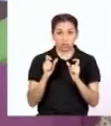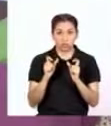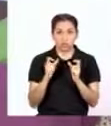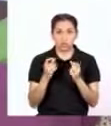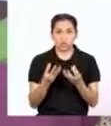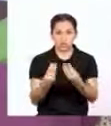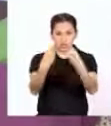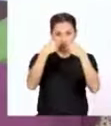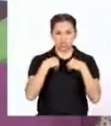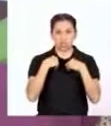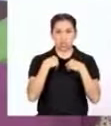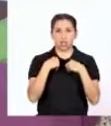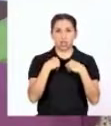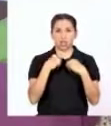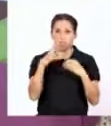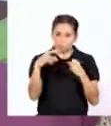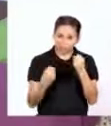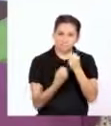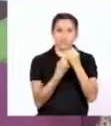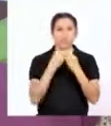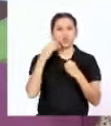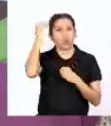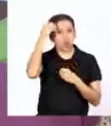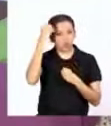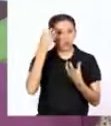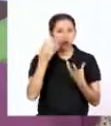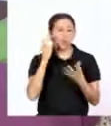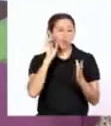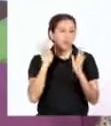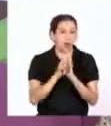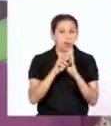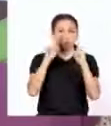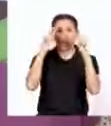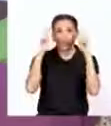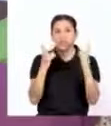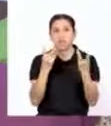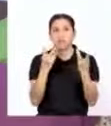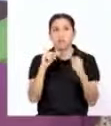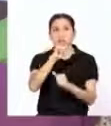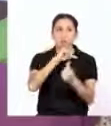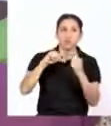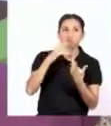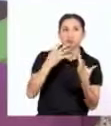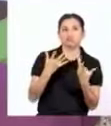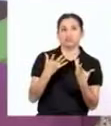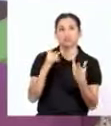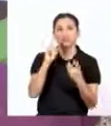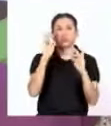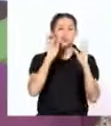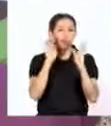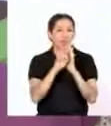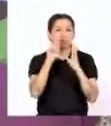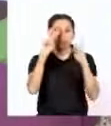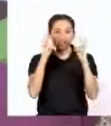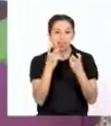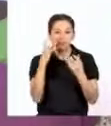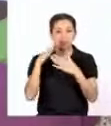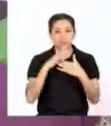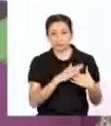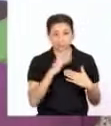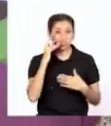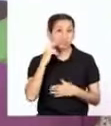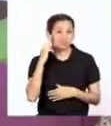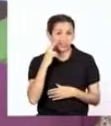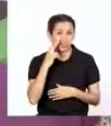se involucren en abordar un asunto público, como la discriminación étnico-racial. Como hablamos en el programa anterior,